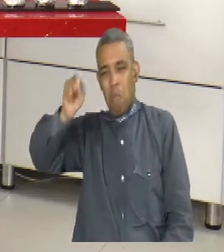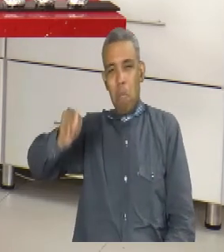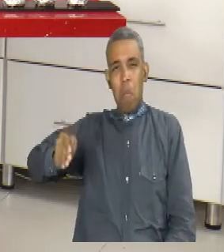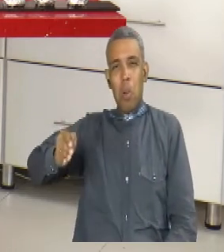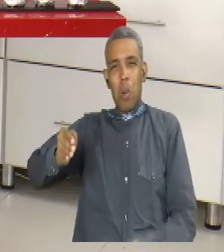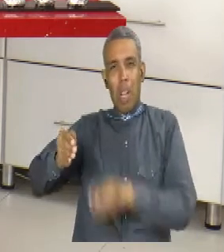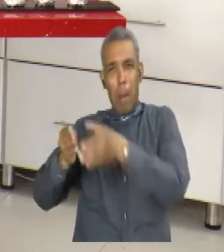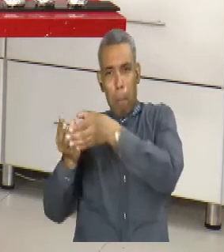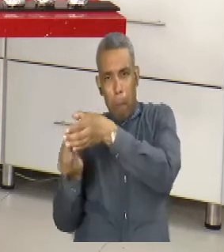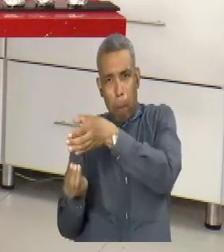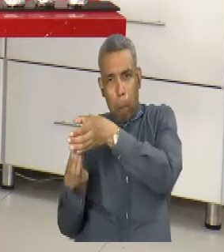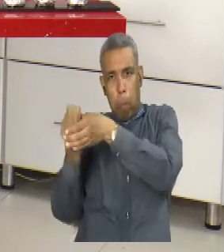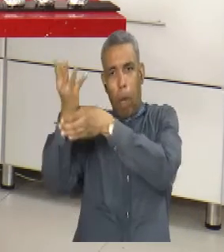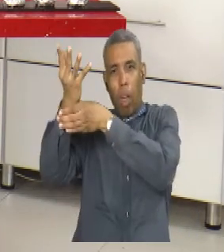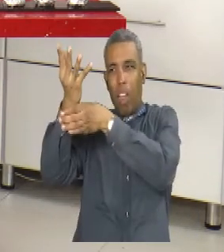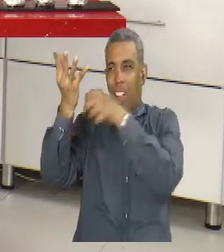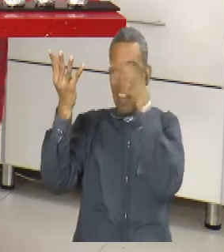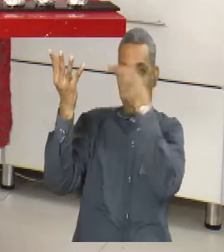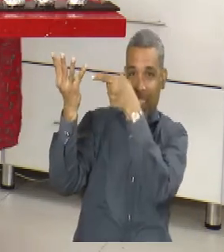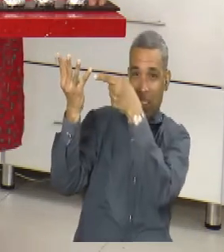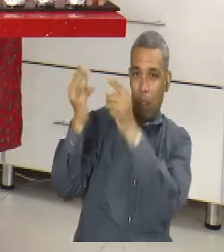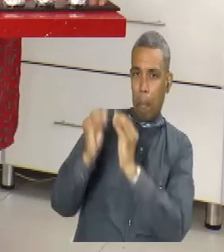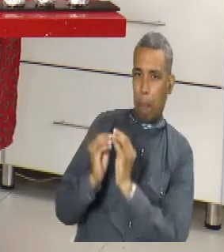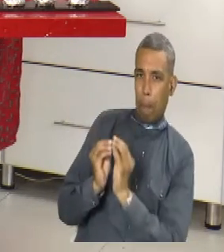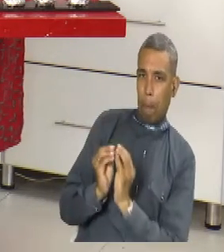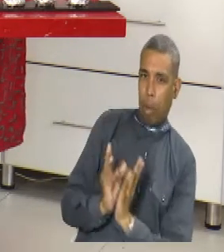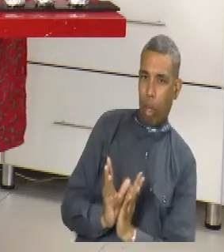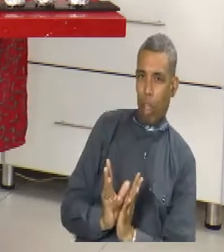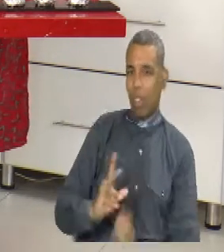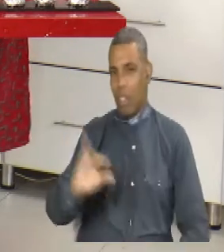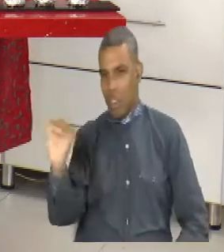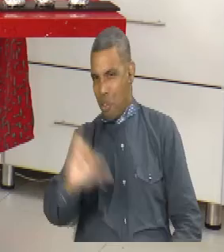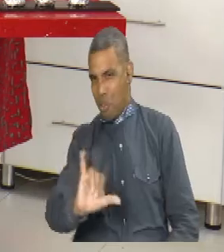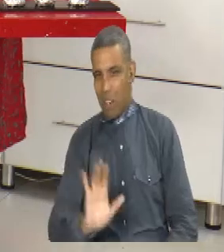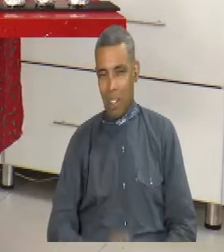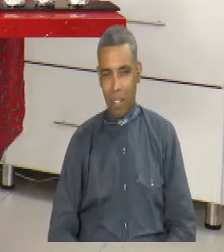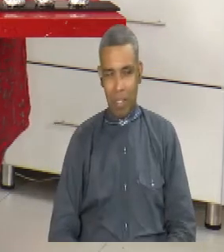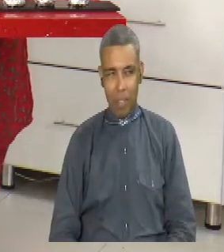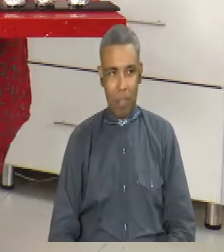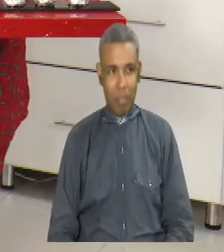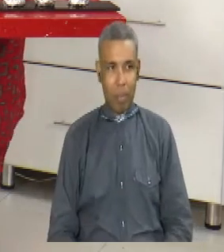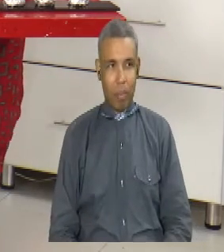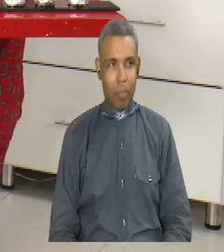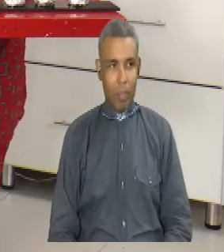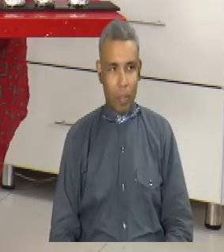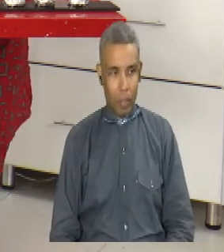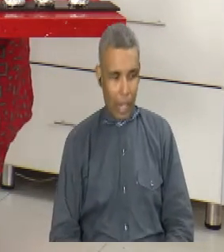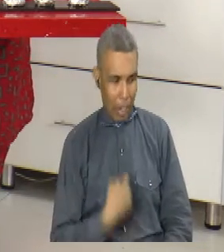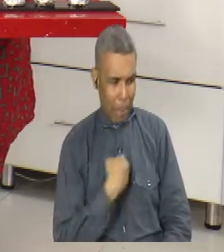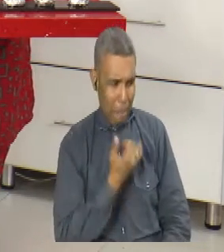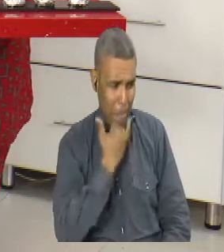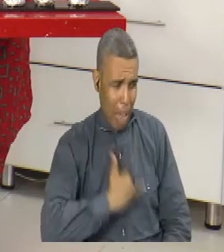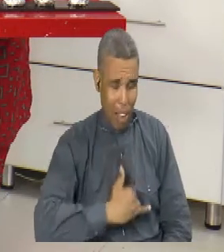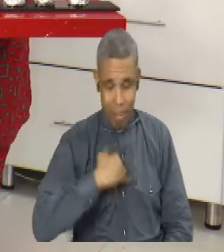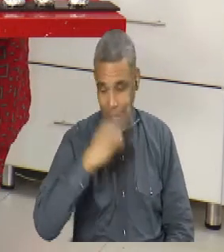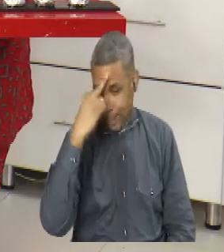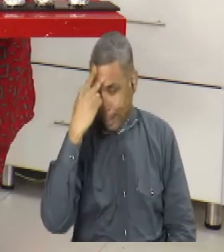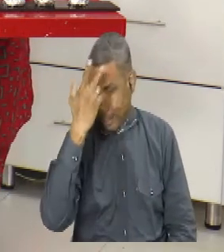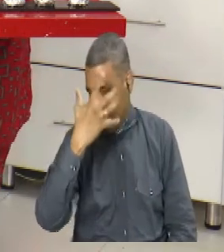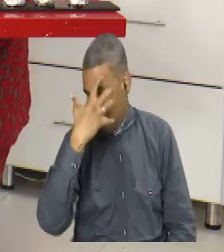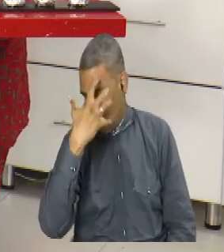Vamos a ir haciendo el montaje de estas cuatro. Adivinen cuál es la mía. Que son las primeras. Y